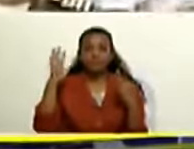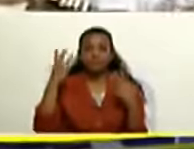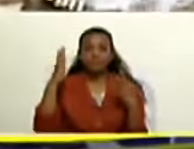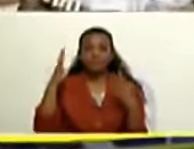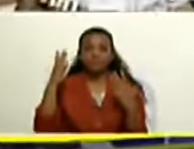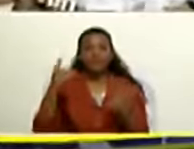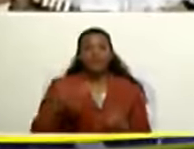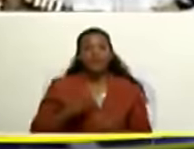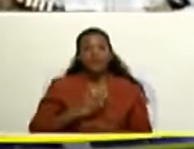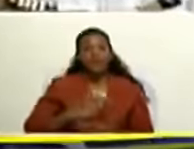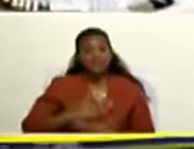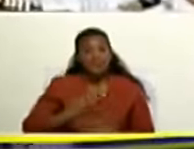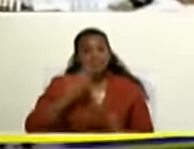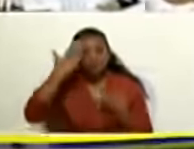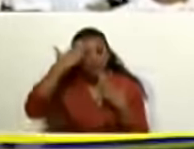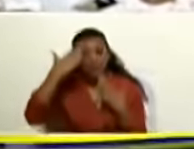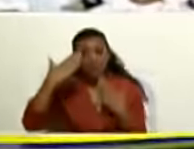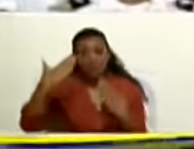Quiero saludar